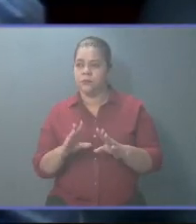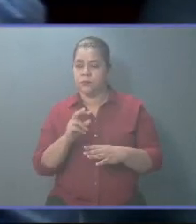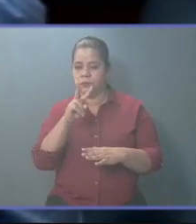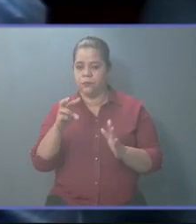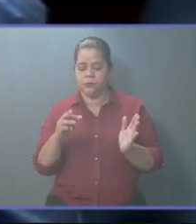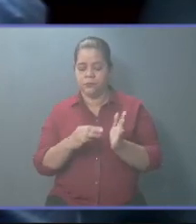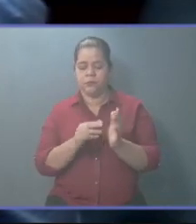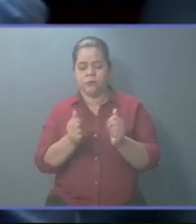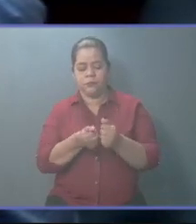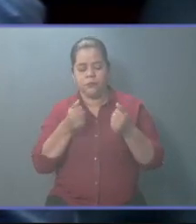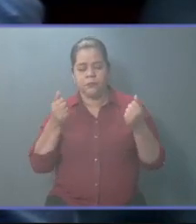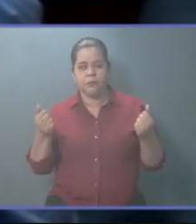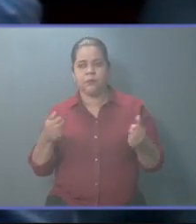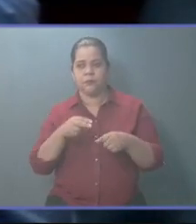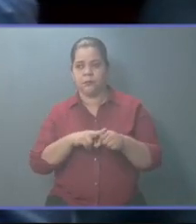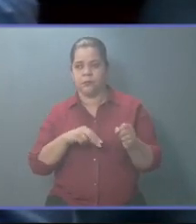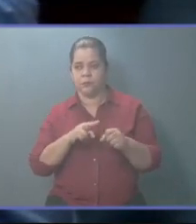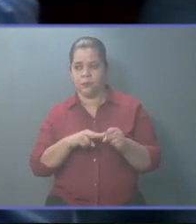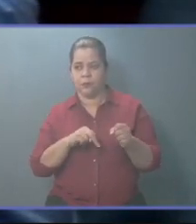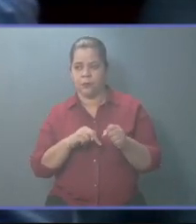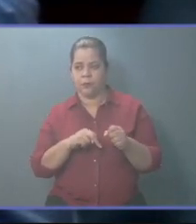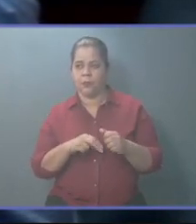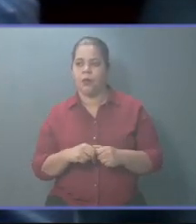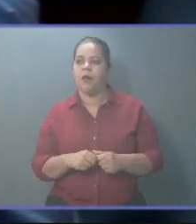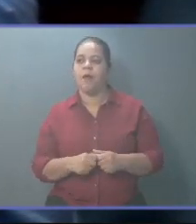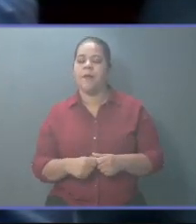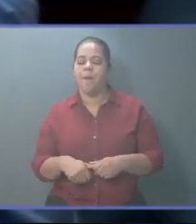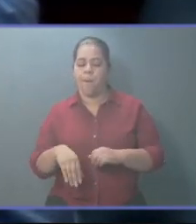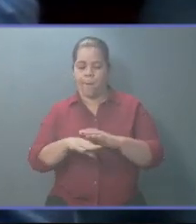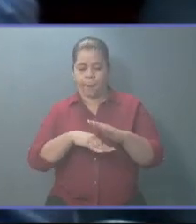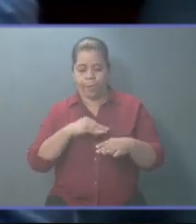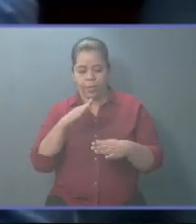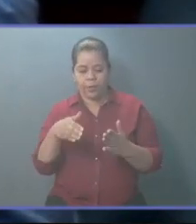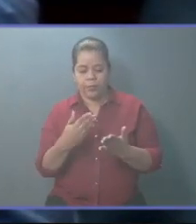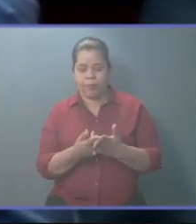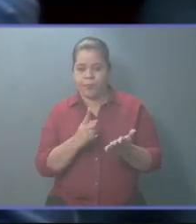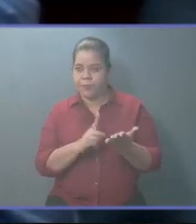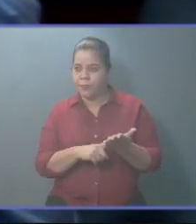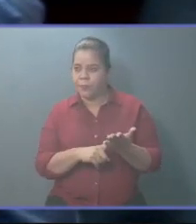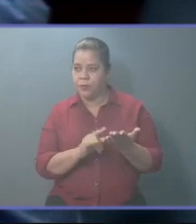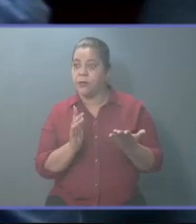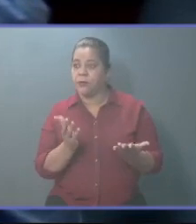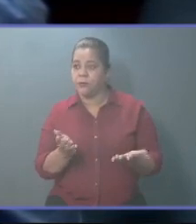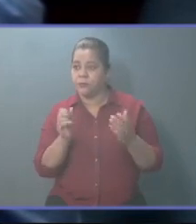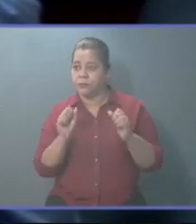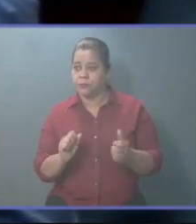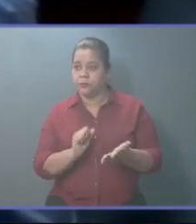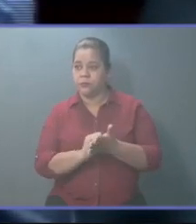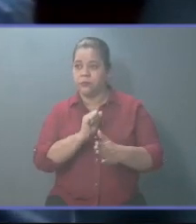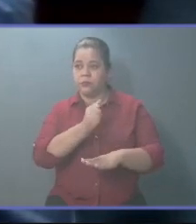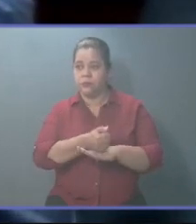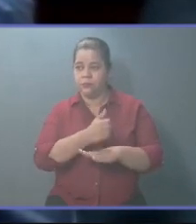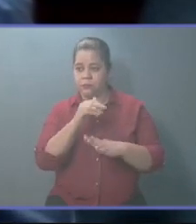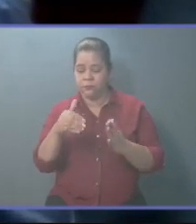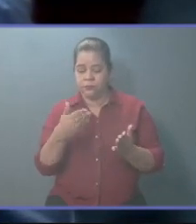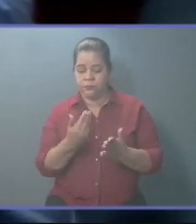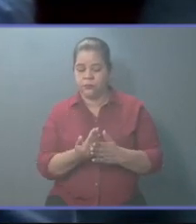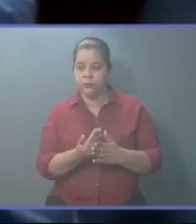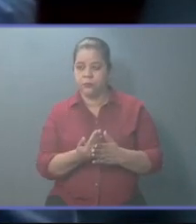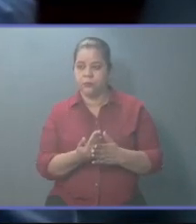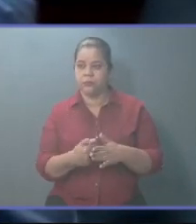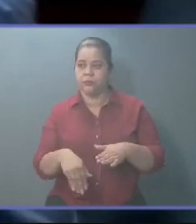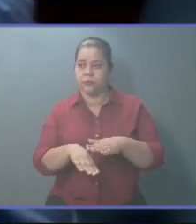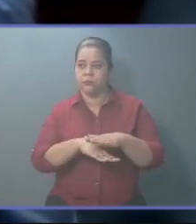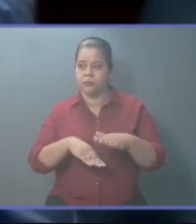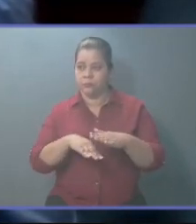millones de dólares como punto de partida para la creación en ese mismo marco